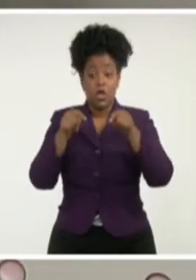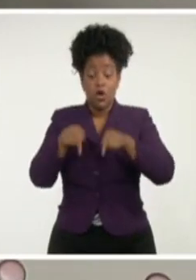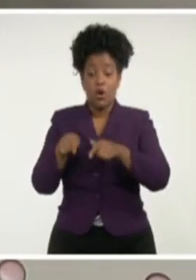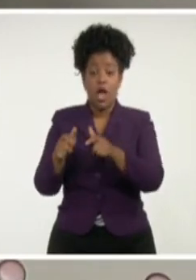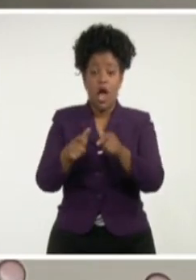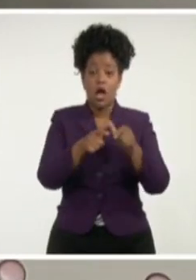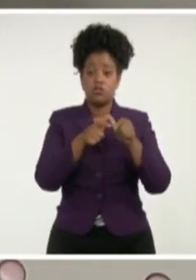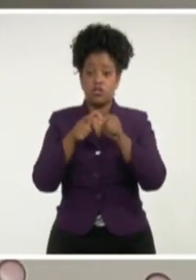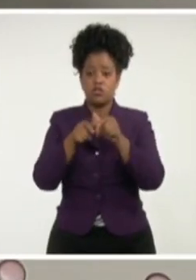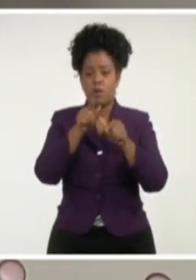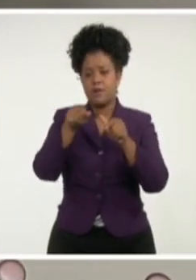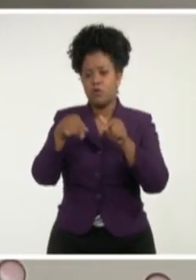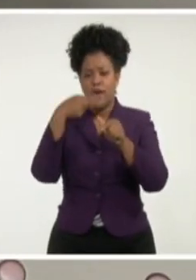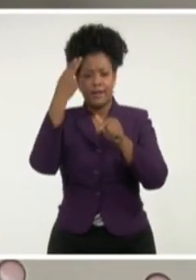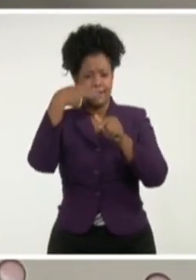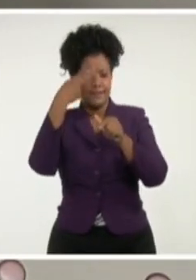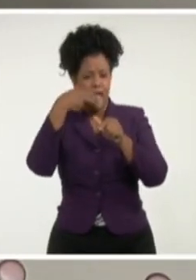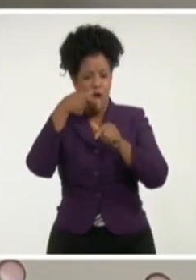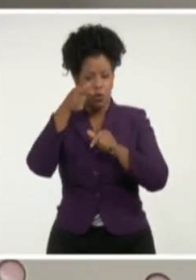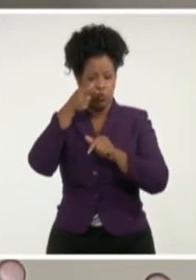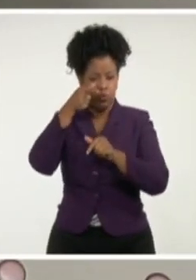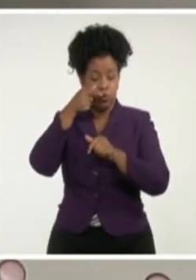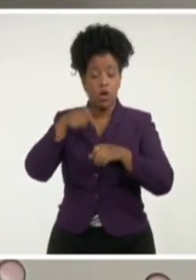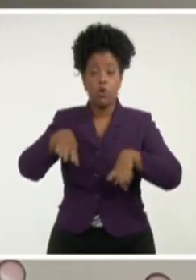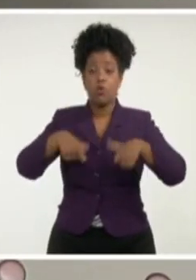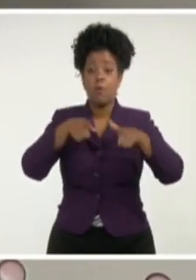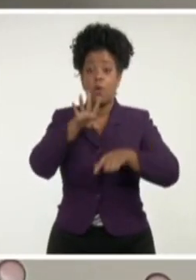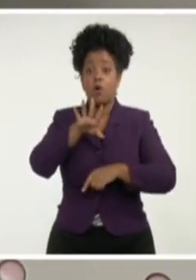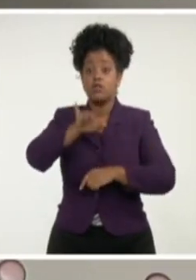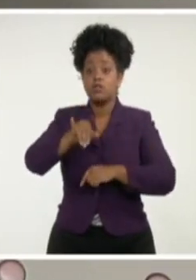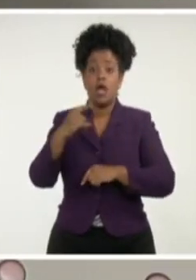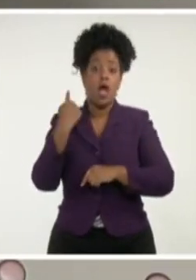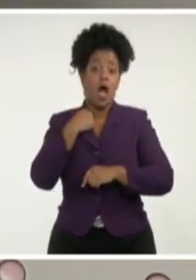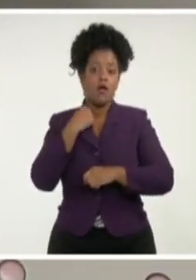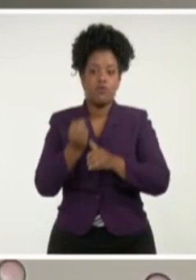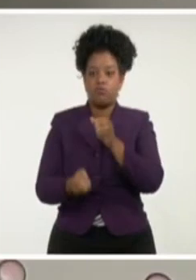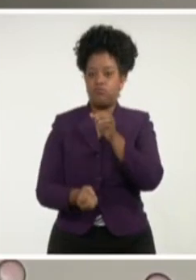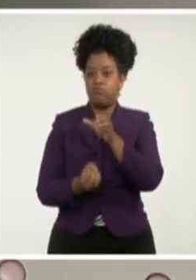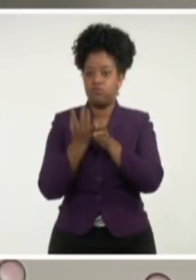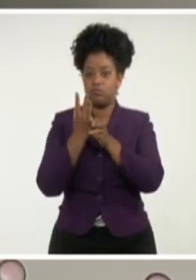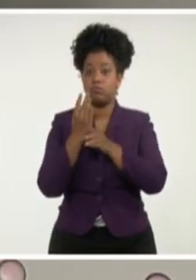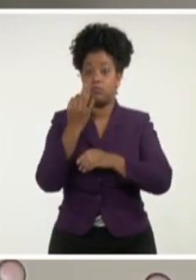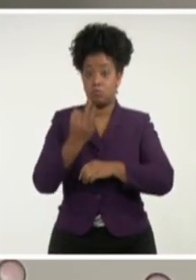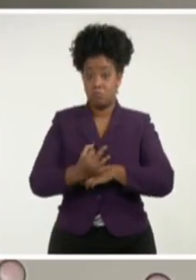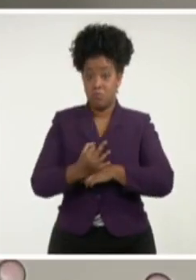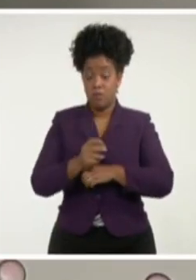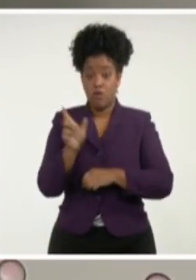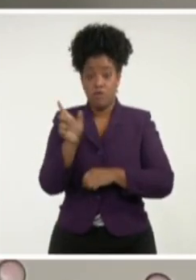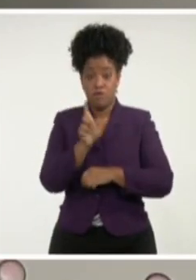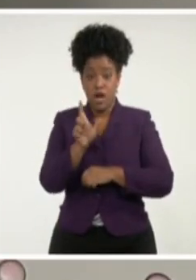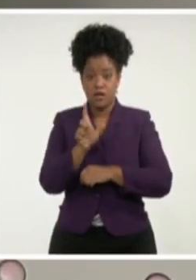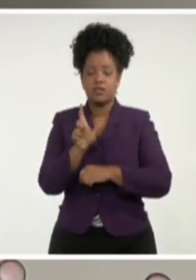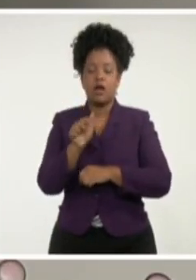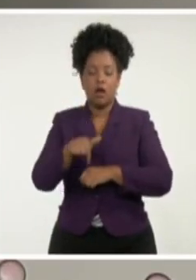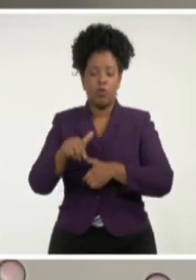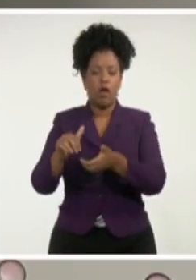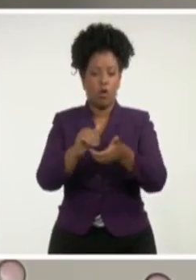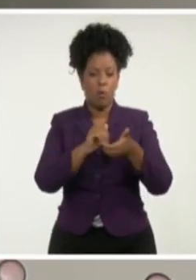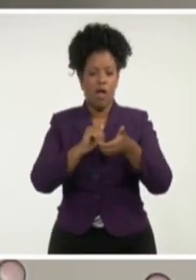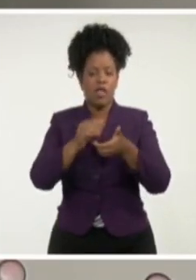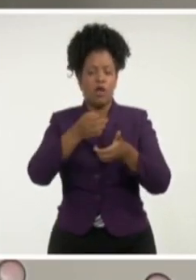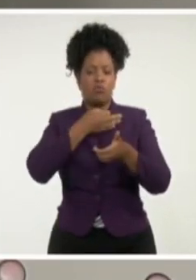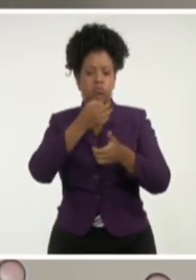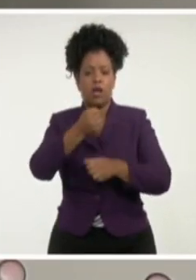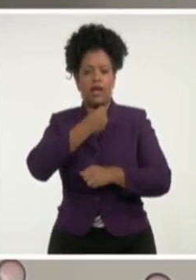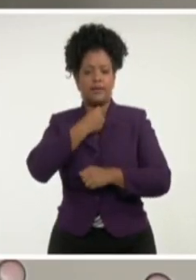de Ciegos y Débiles Visuales está cumpliendo 46 años de creado. A propósito de la fecha, el colega Aurelio Prieto Alemán entrevistó